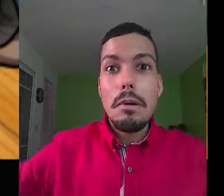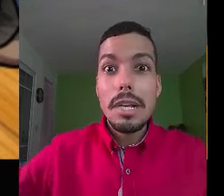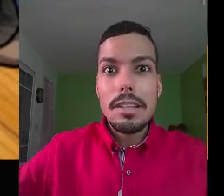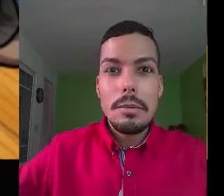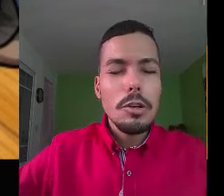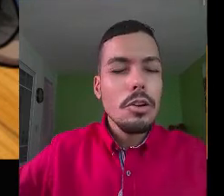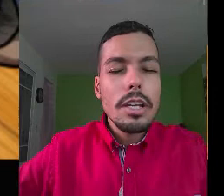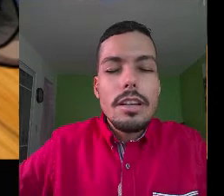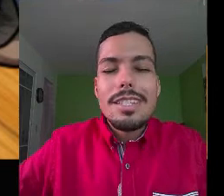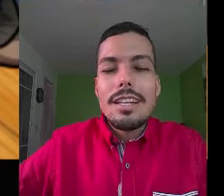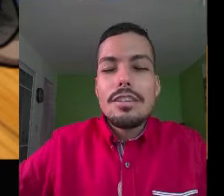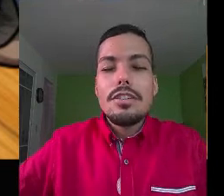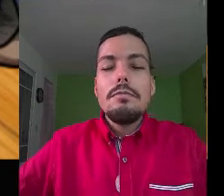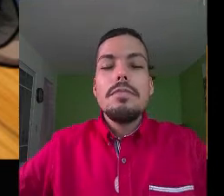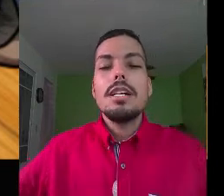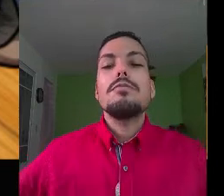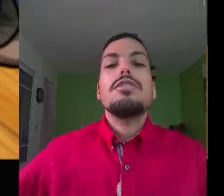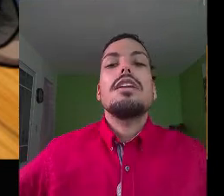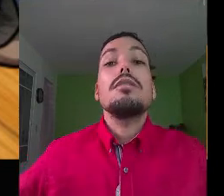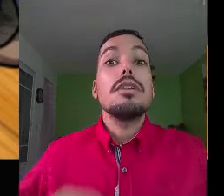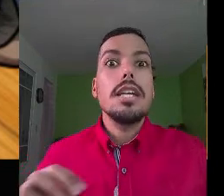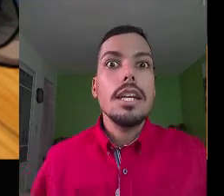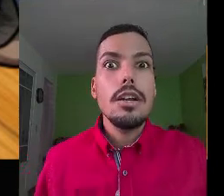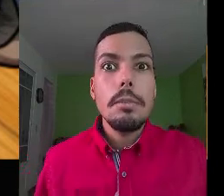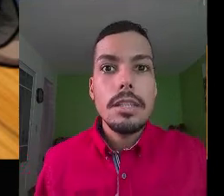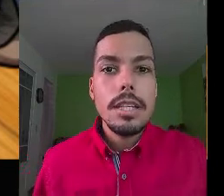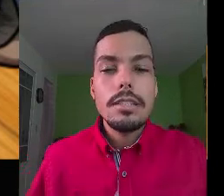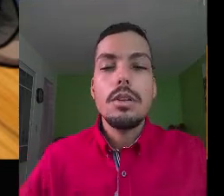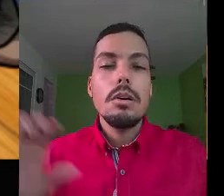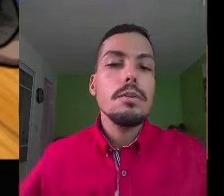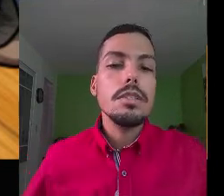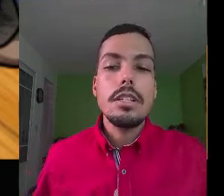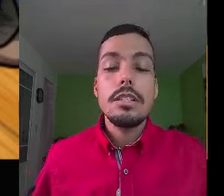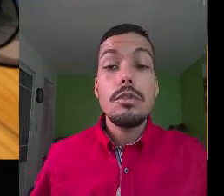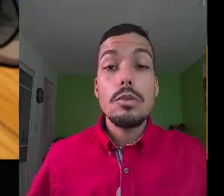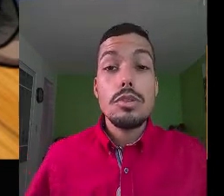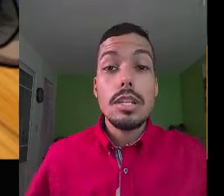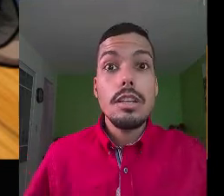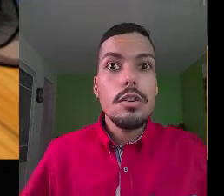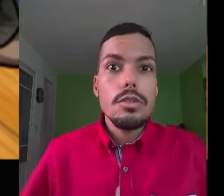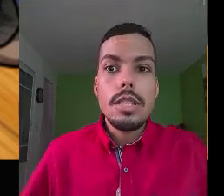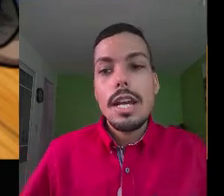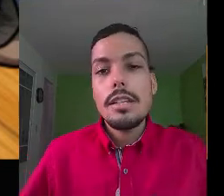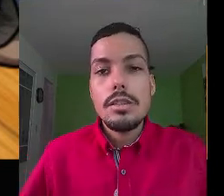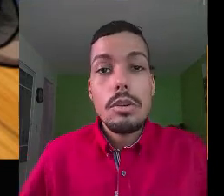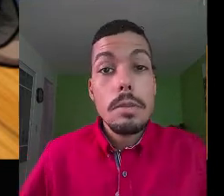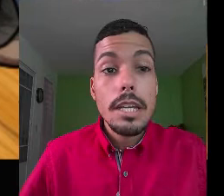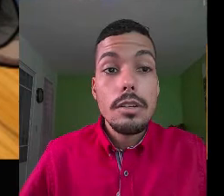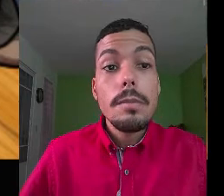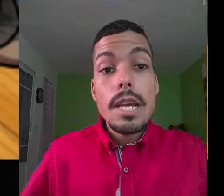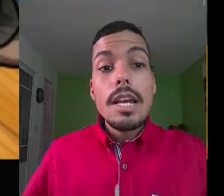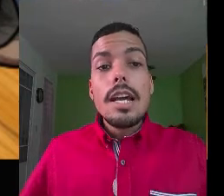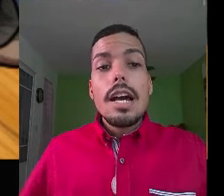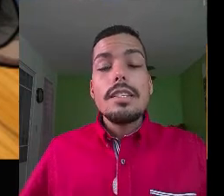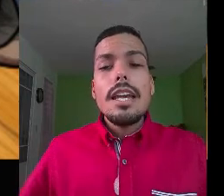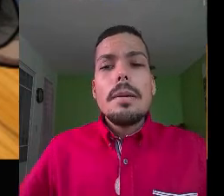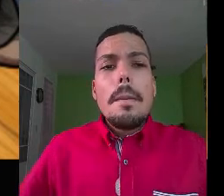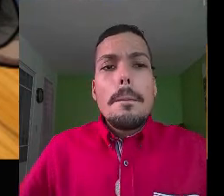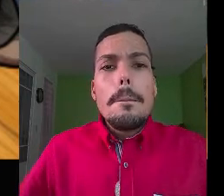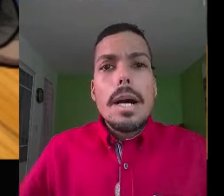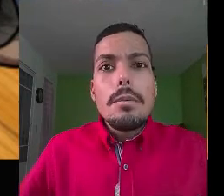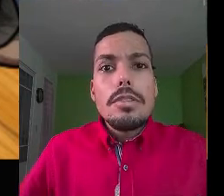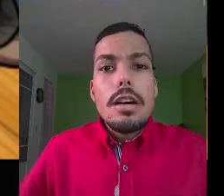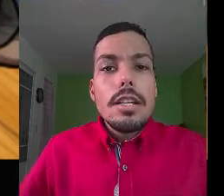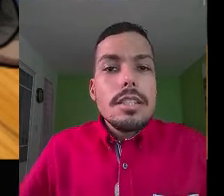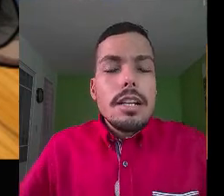mismo tiempo aprendemos con ella. Así que yo estoy bien emocionado porque ya quiero aprender ese nuevo sonido y conocer a ese nuevo amiguito. Así